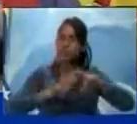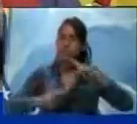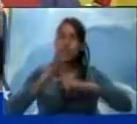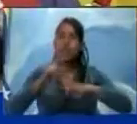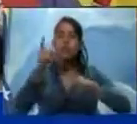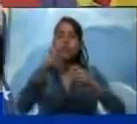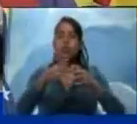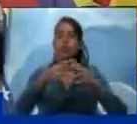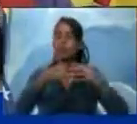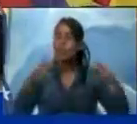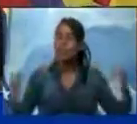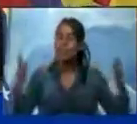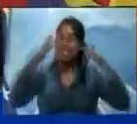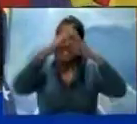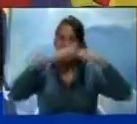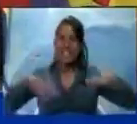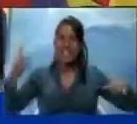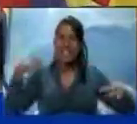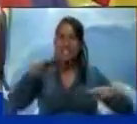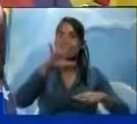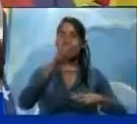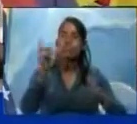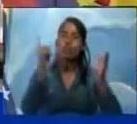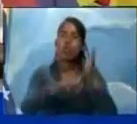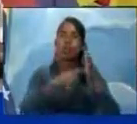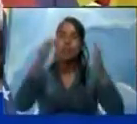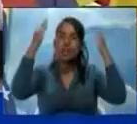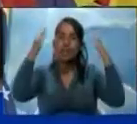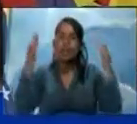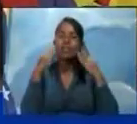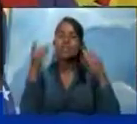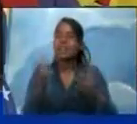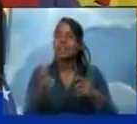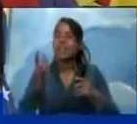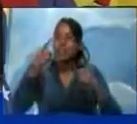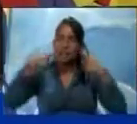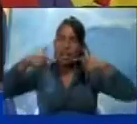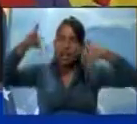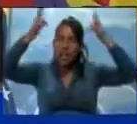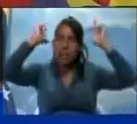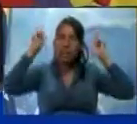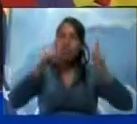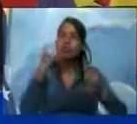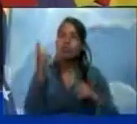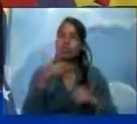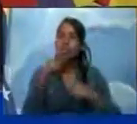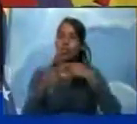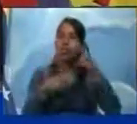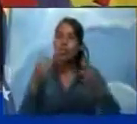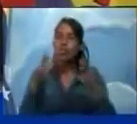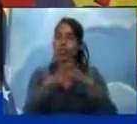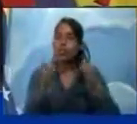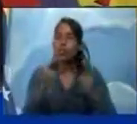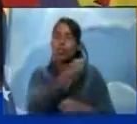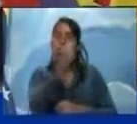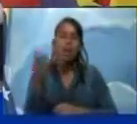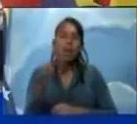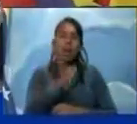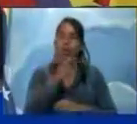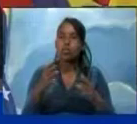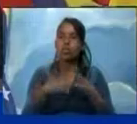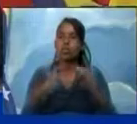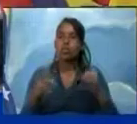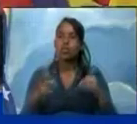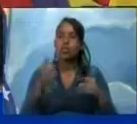una hacienda que tiene 5,000 cabezas de ganado de un solo color, toditos,